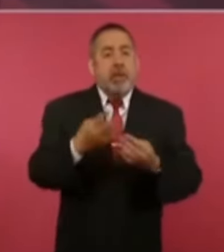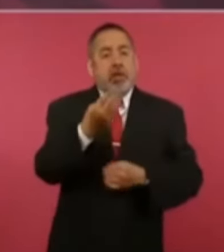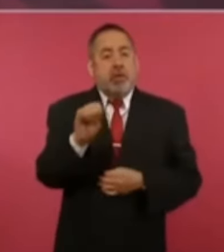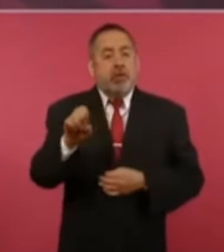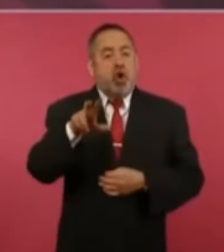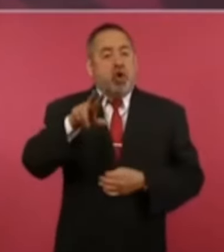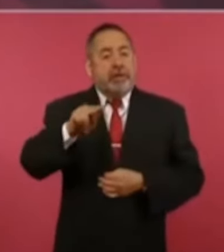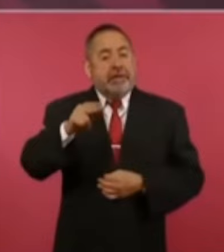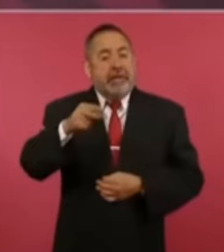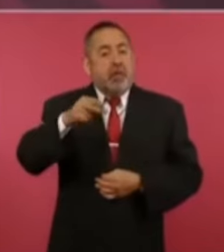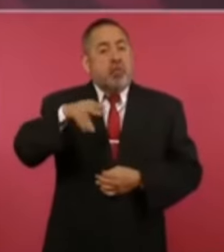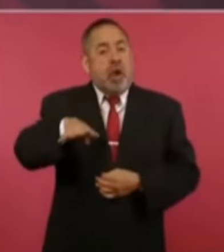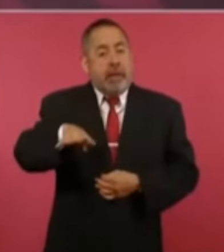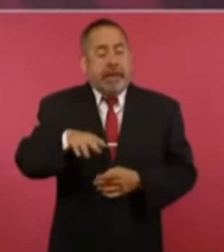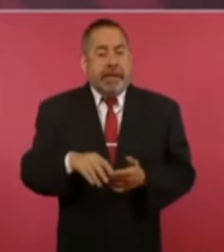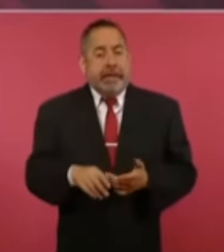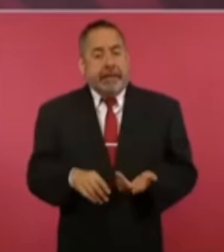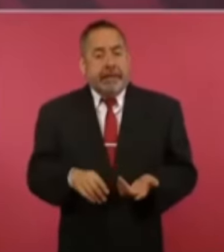1989, entrando